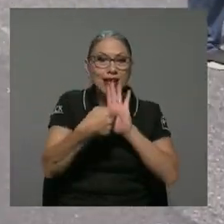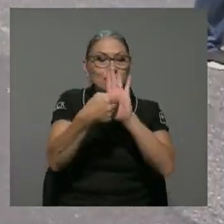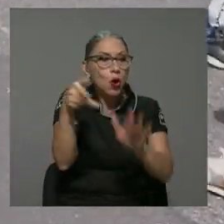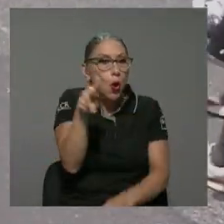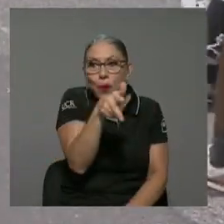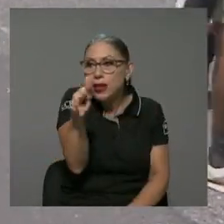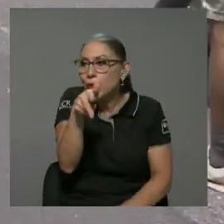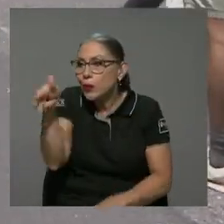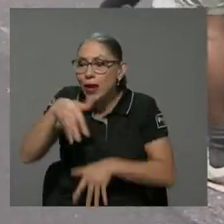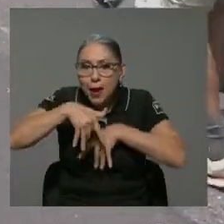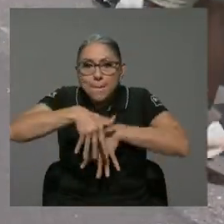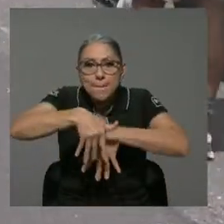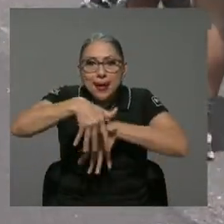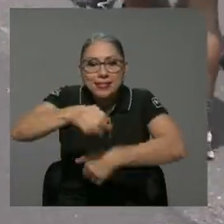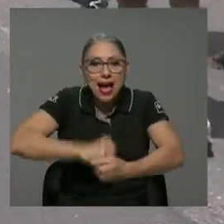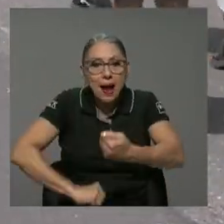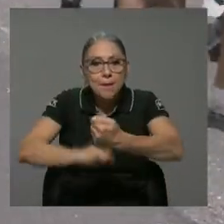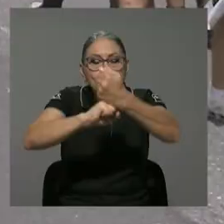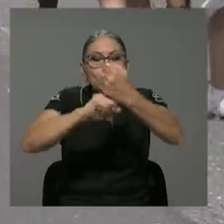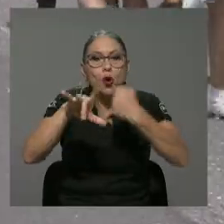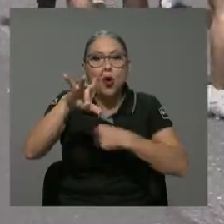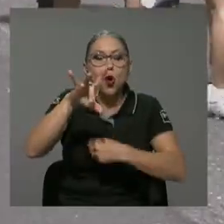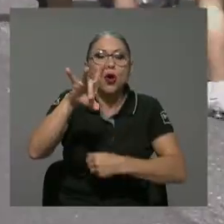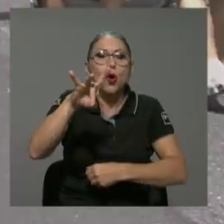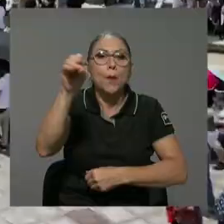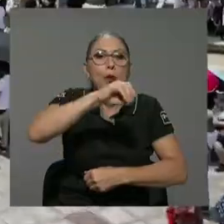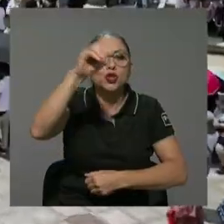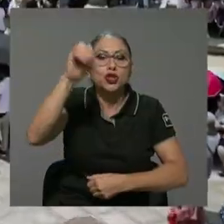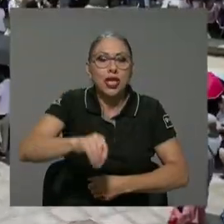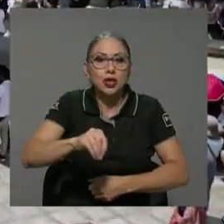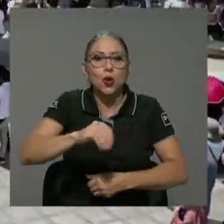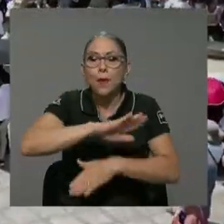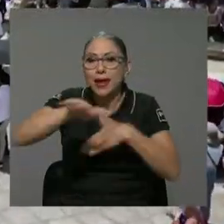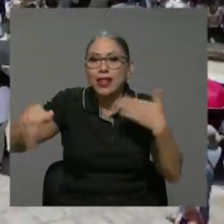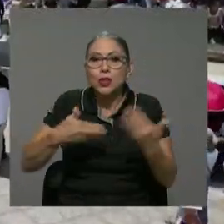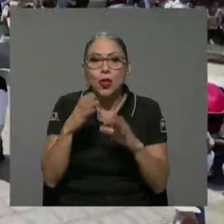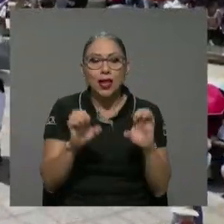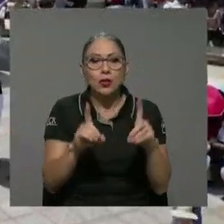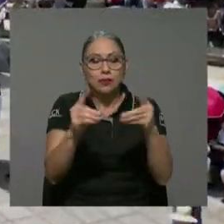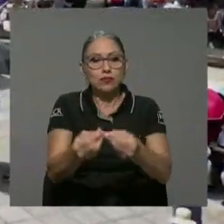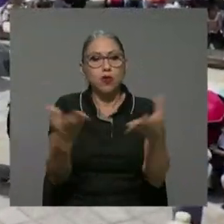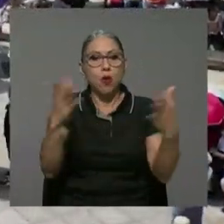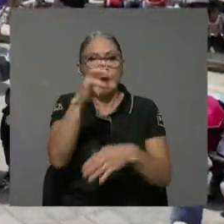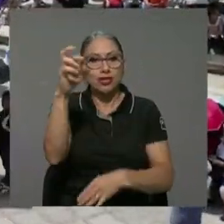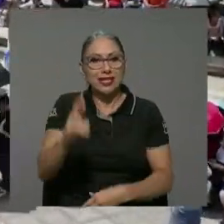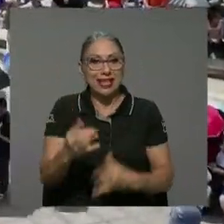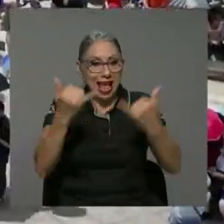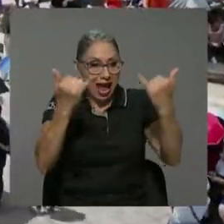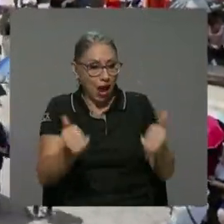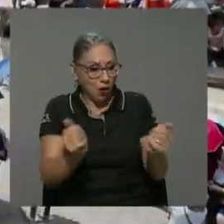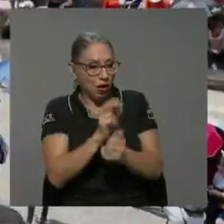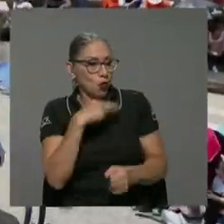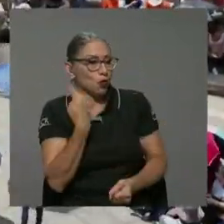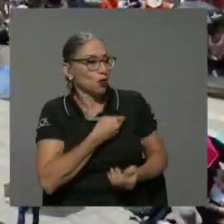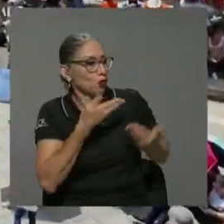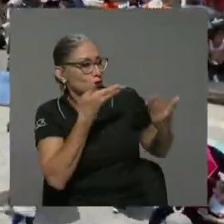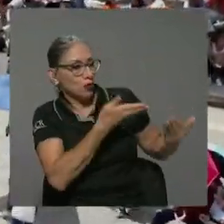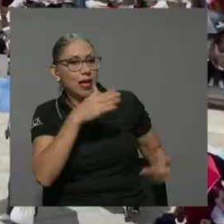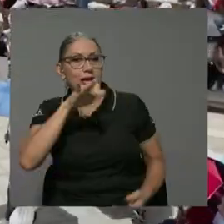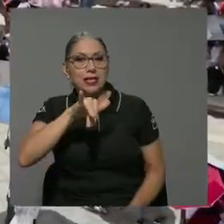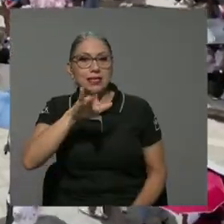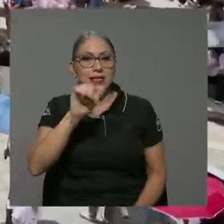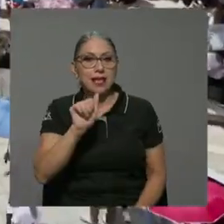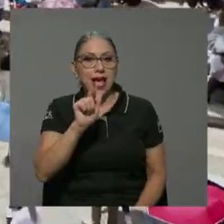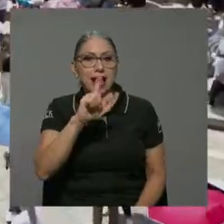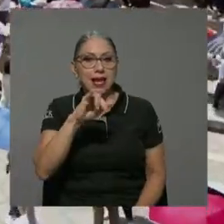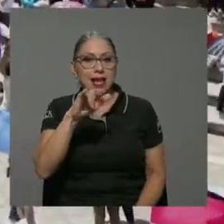de apoyo al 8% para toda la educación pública costarricense. En este momento está con nosotros doña Yalile Jiménez, ella